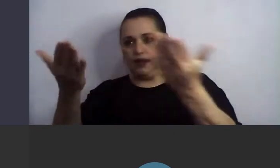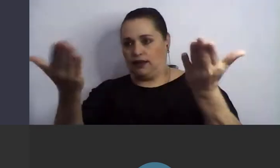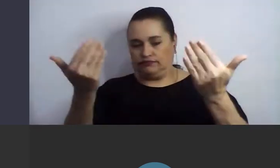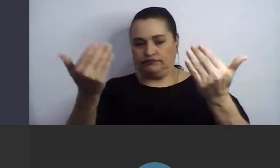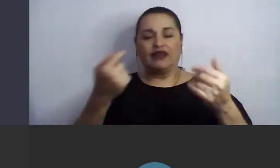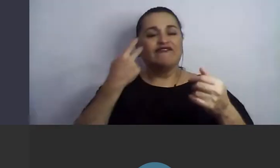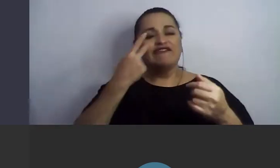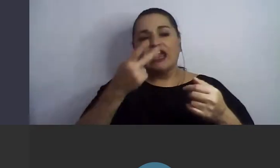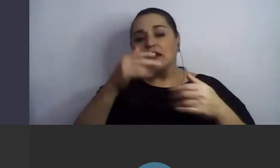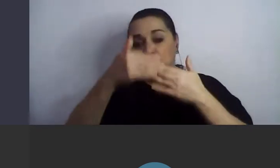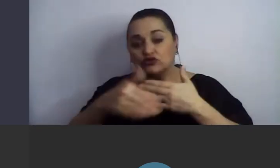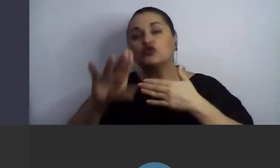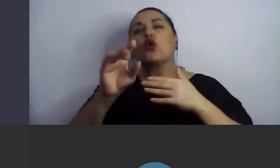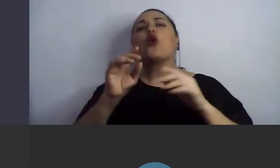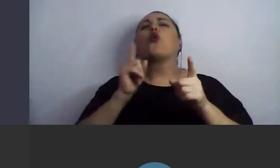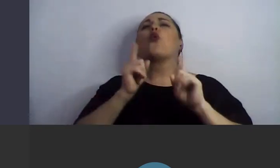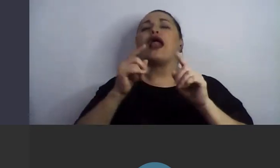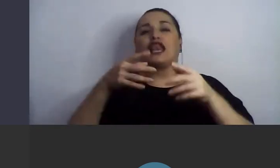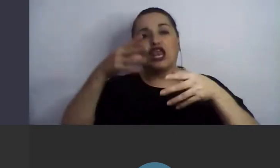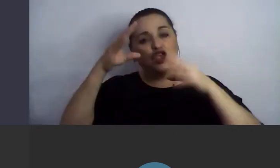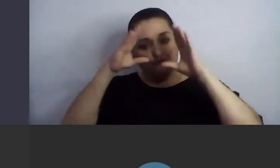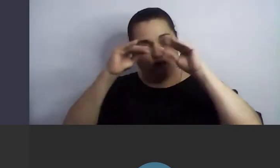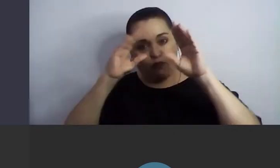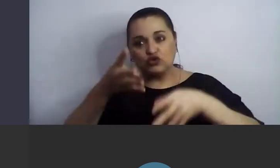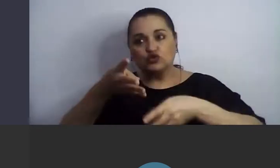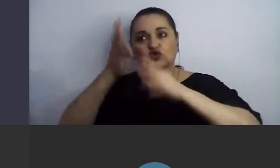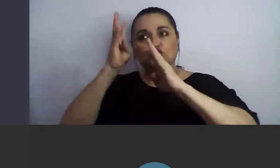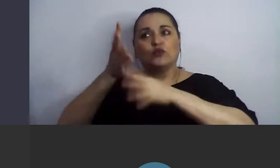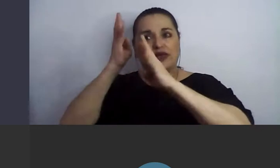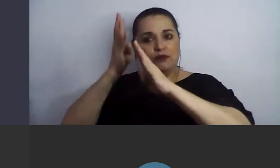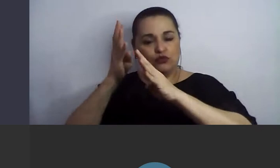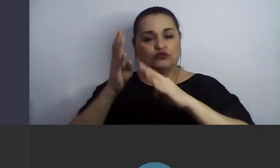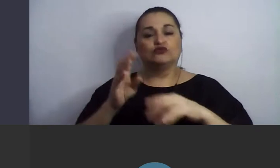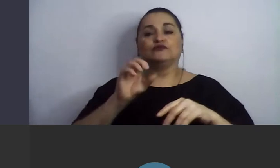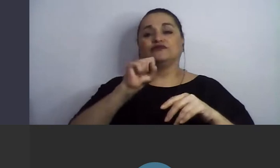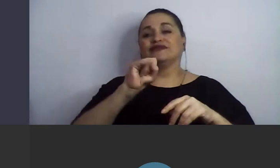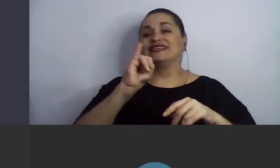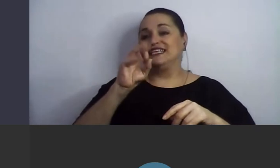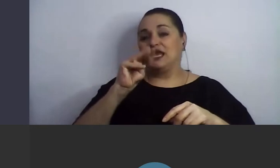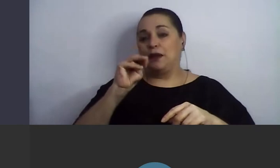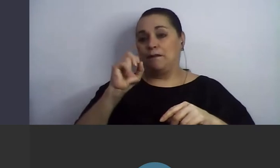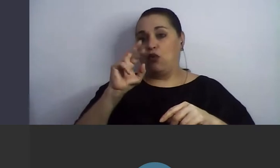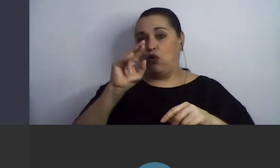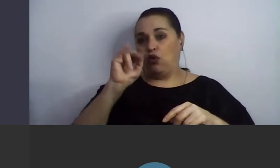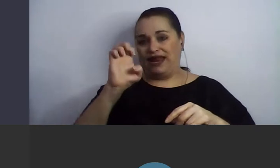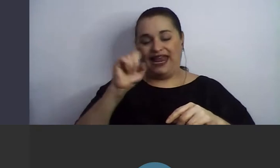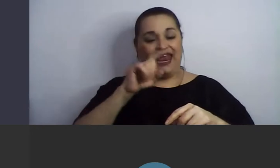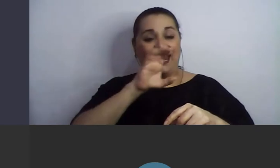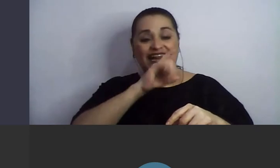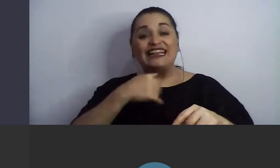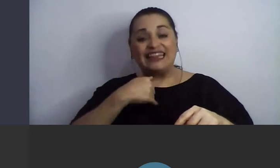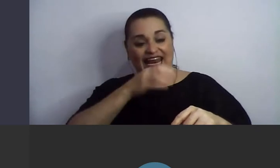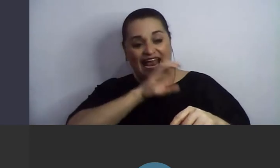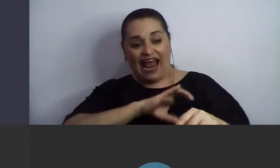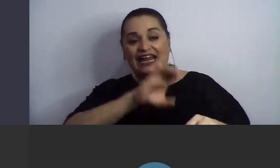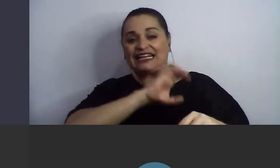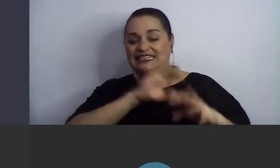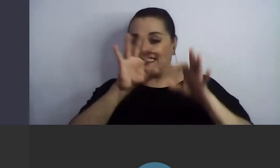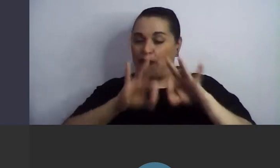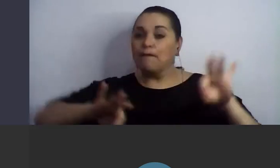información vamos a subir al CIMORE. La página como tal tiene una particularidad o característica que yo considero muy